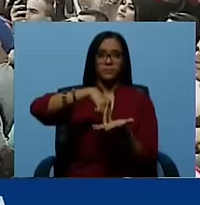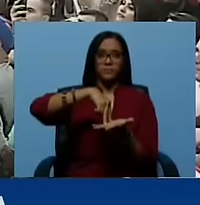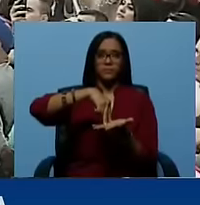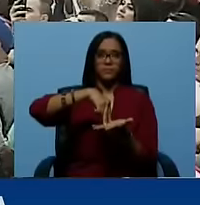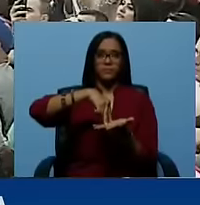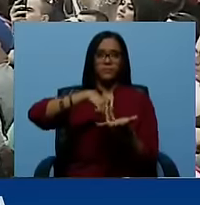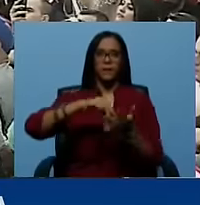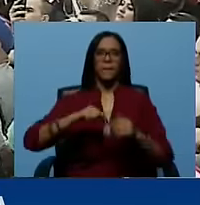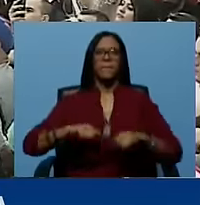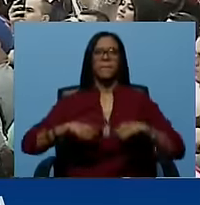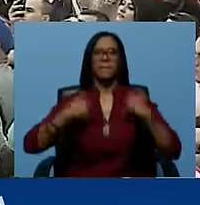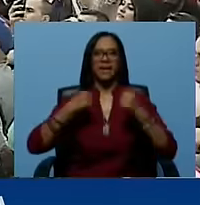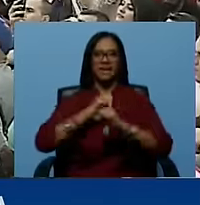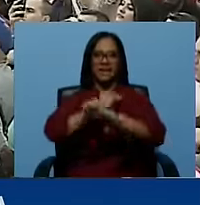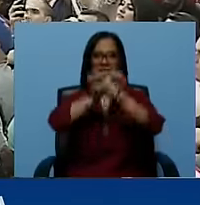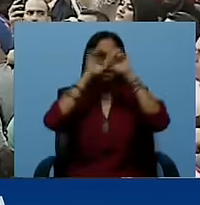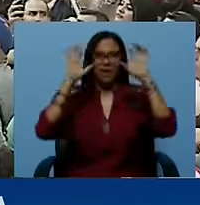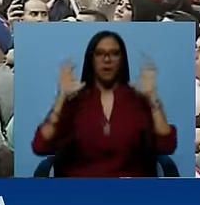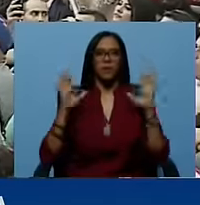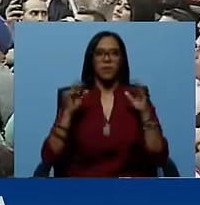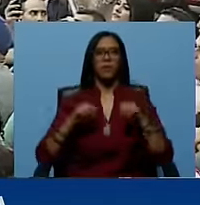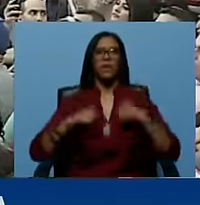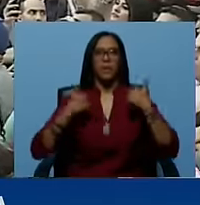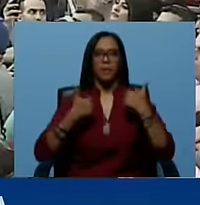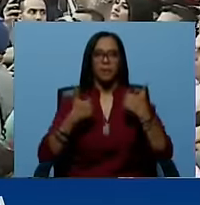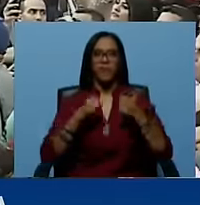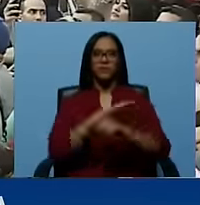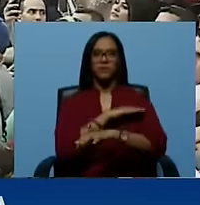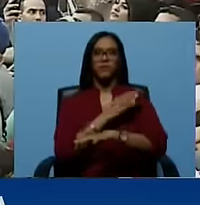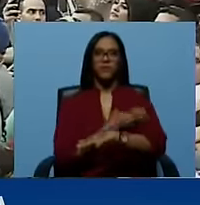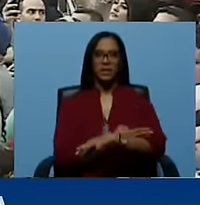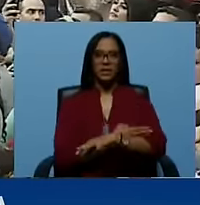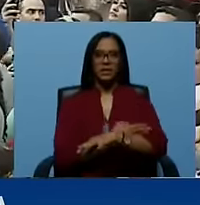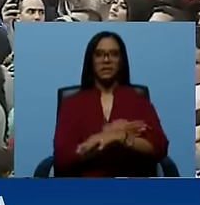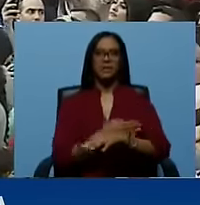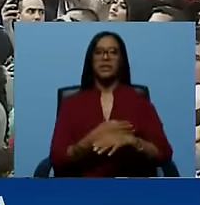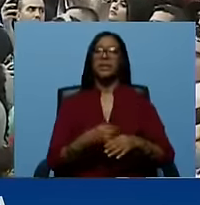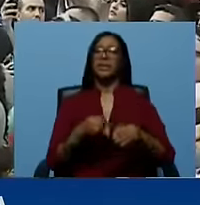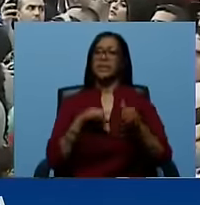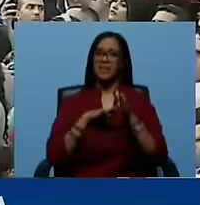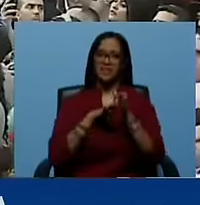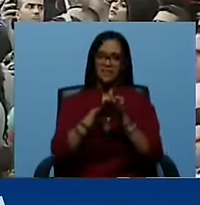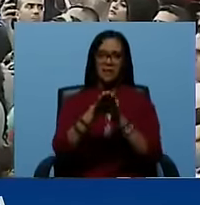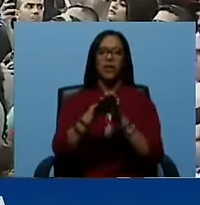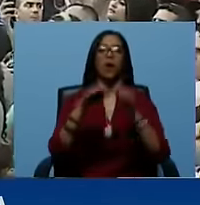Más claros y más duros y más fuertes que nunca. Hoy aquí de